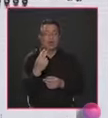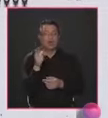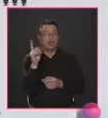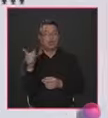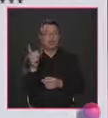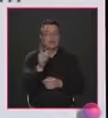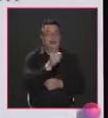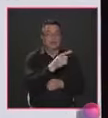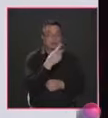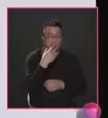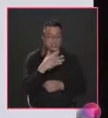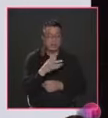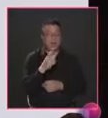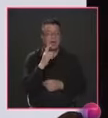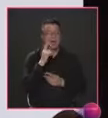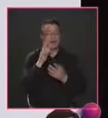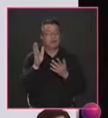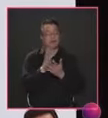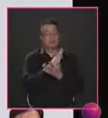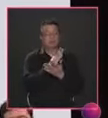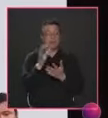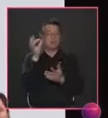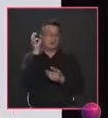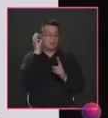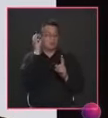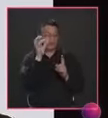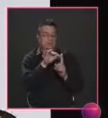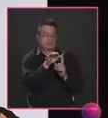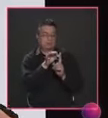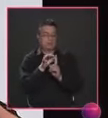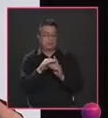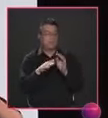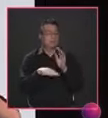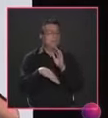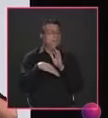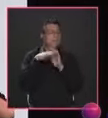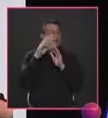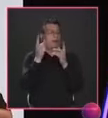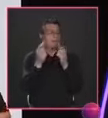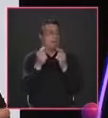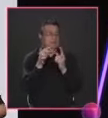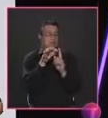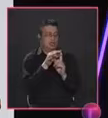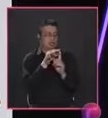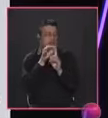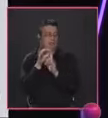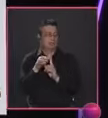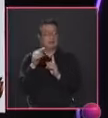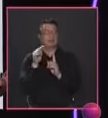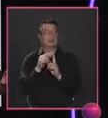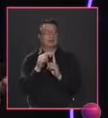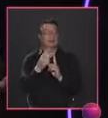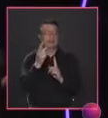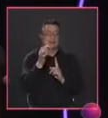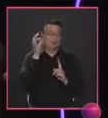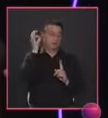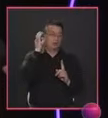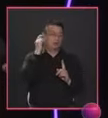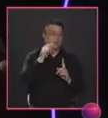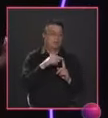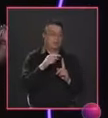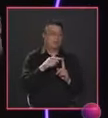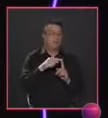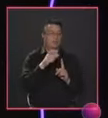individuos secuenciados y nos quedamos con la niña que más aproximaba a este valor, que correspondía a